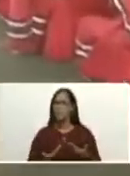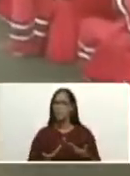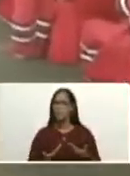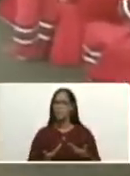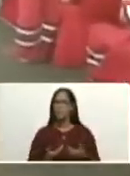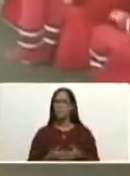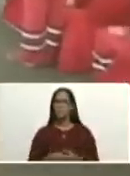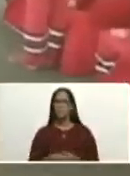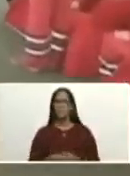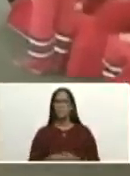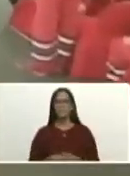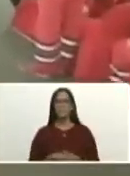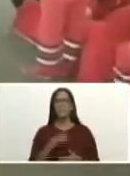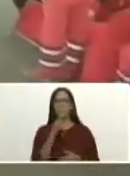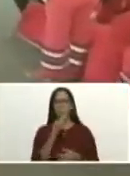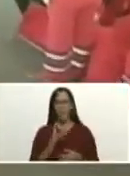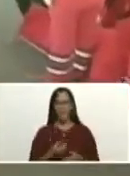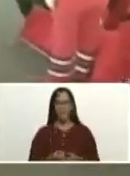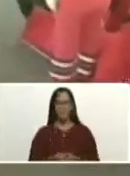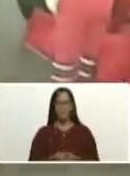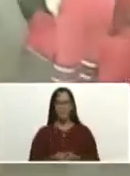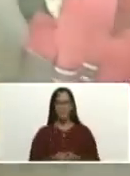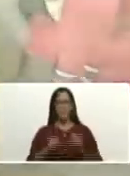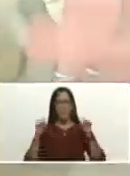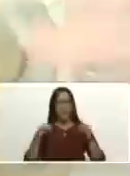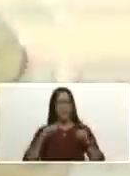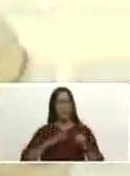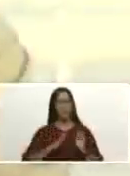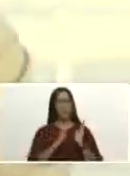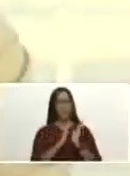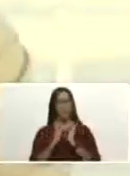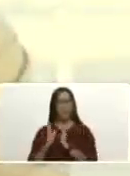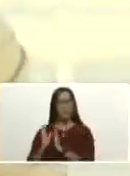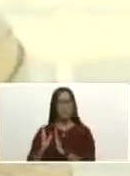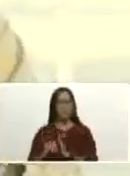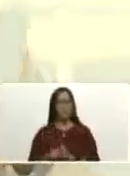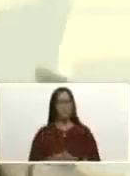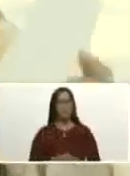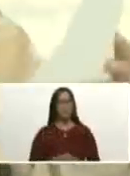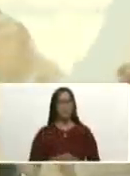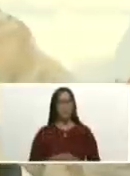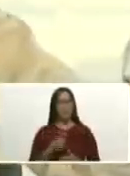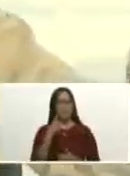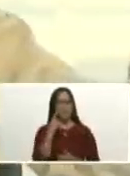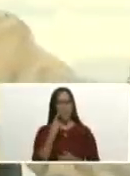es. Bueno, aquí está la organización. Fíjate.